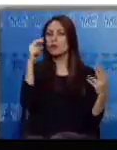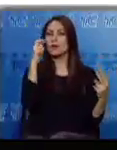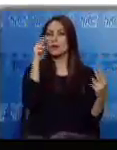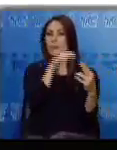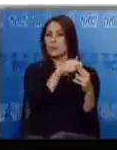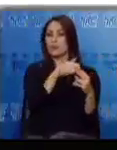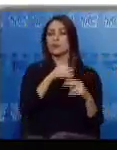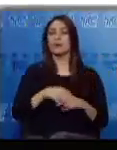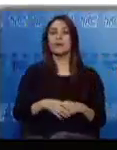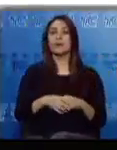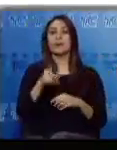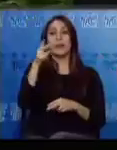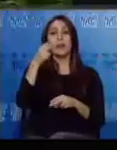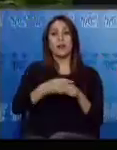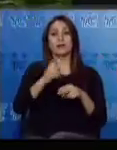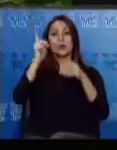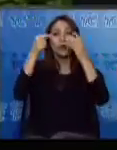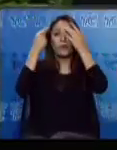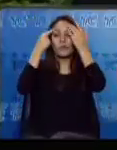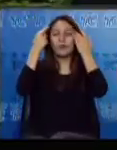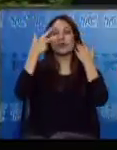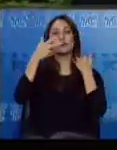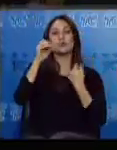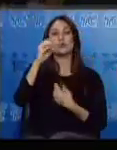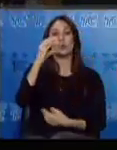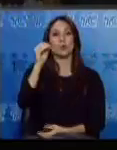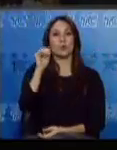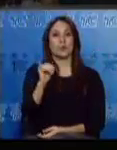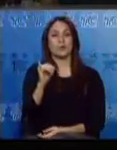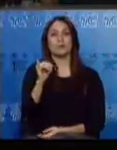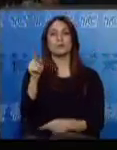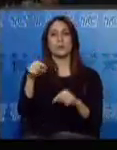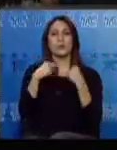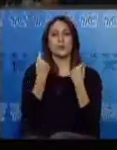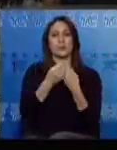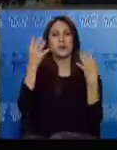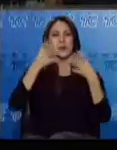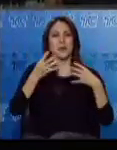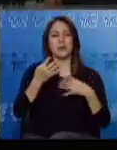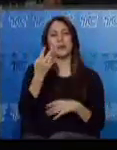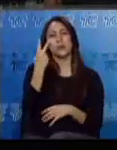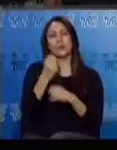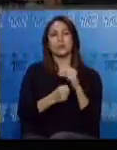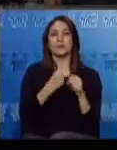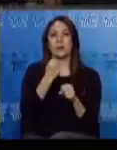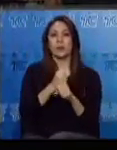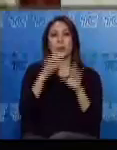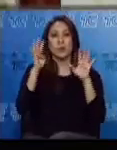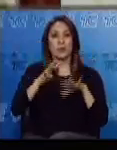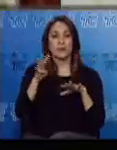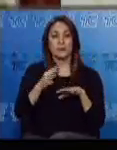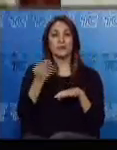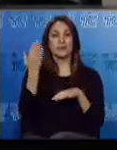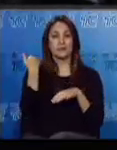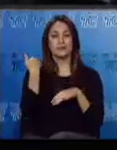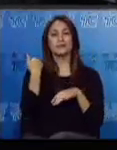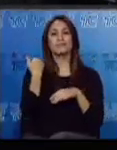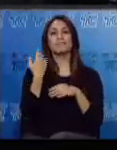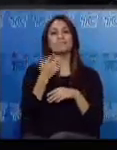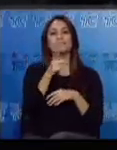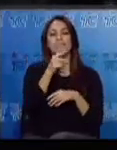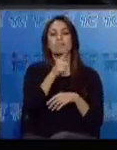Patrocinio Sánchez, exgobernador del Chocó y quien permaneció bajo el poder del grupo guerrillero durante 2 años y 9 meses, estuvo detenido